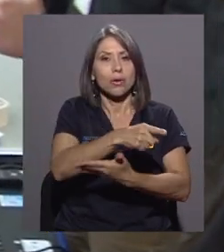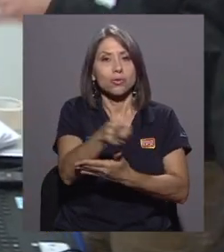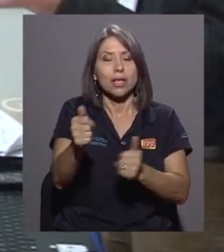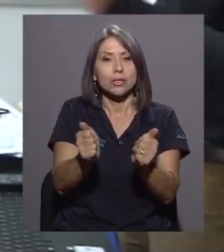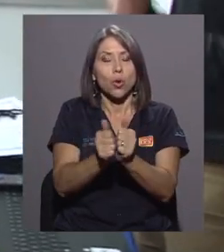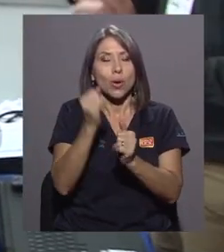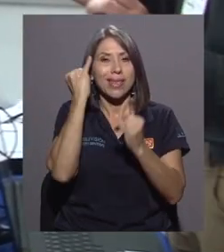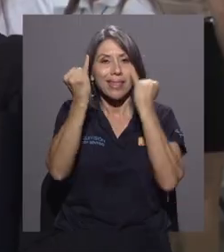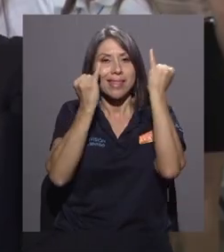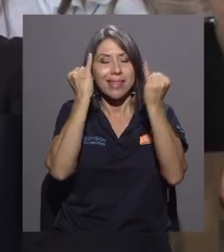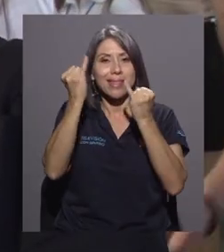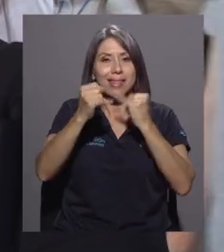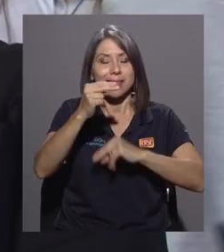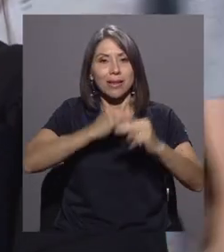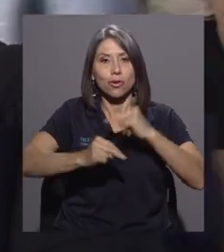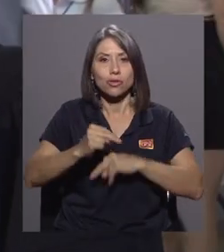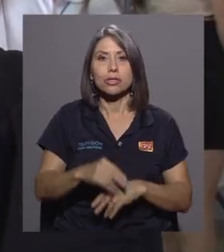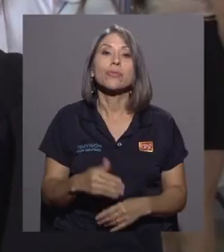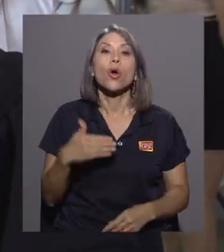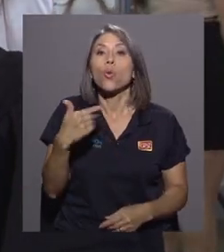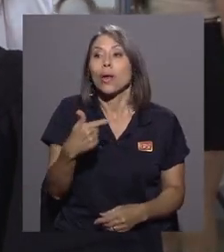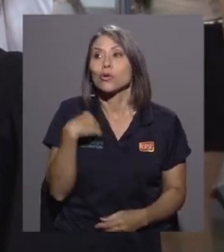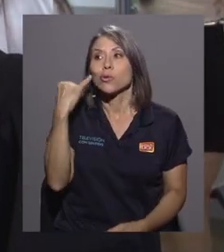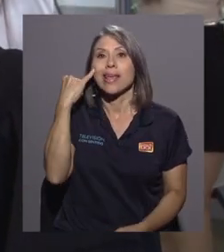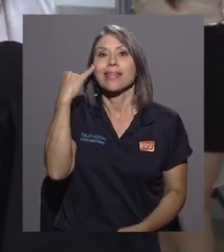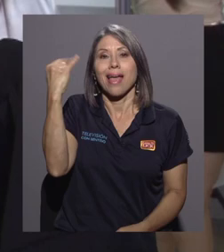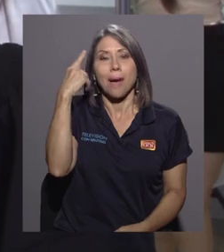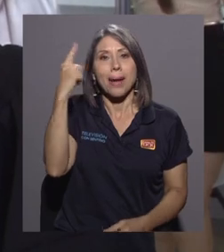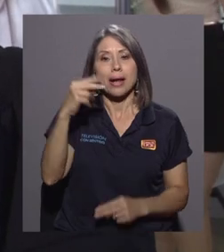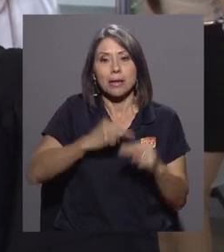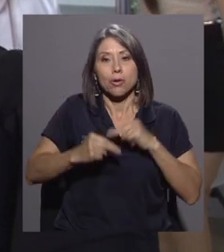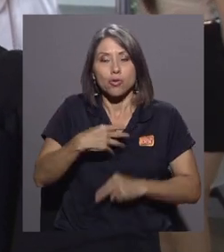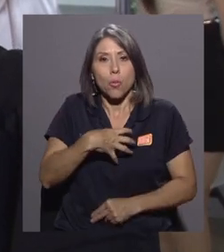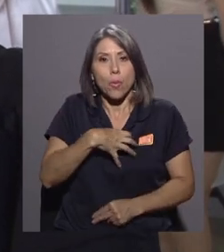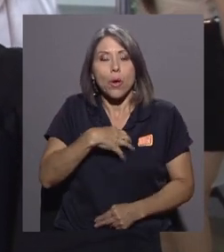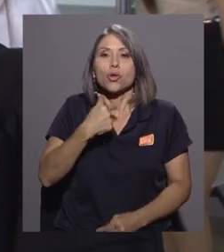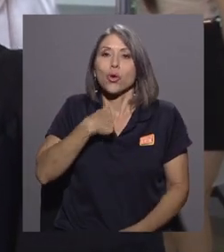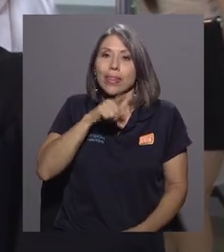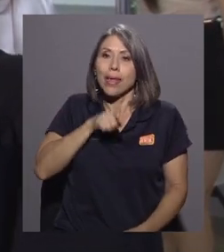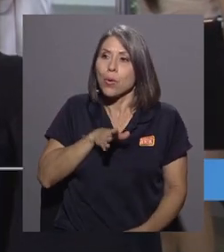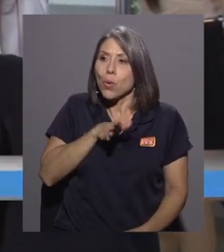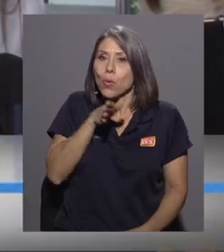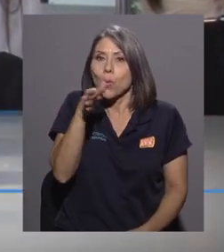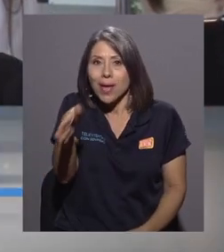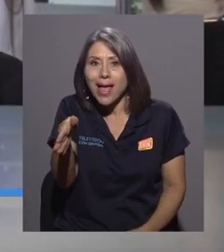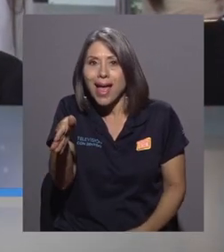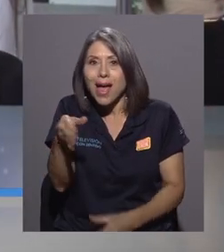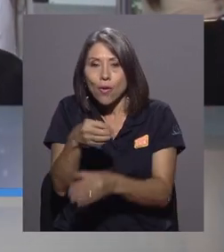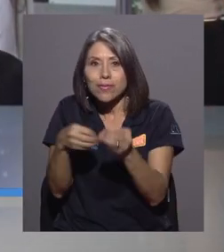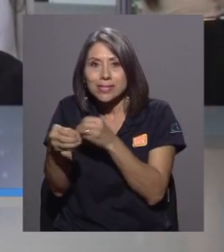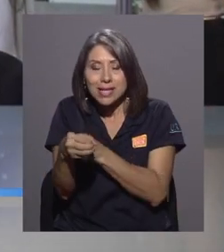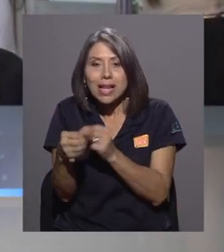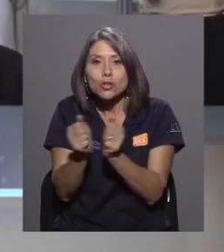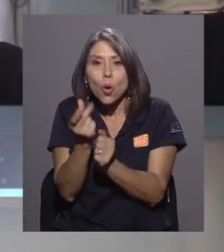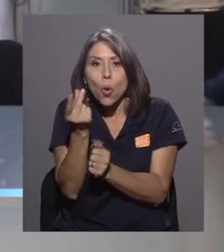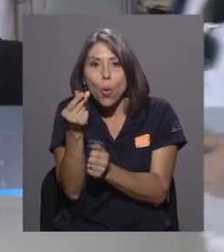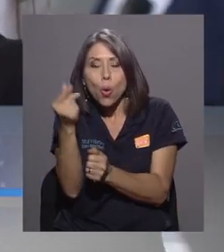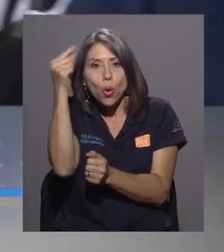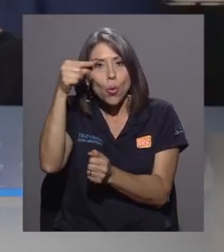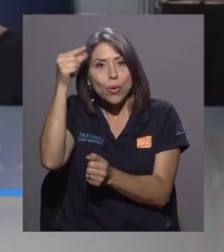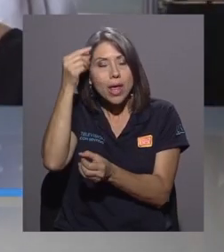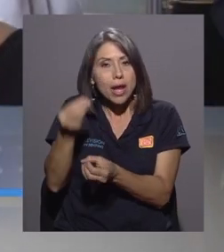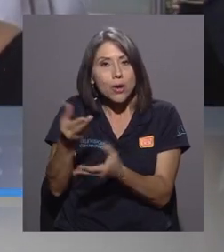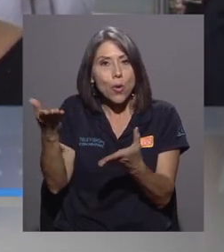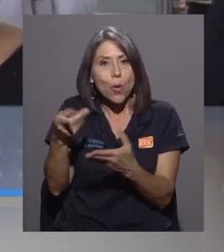emprendimientos. Pero cuando yo tengo una idea para emprender, yo me tengo que acercar a esas instancias que reciben fondos del gobierno para que